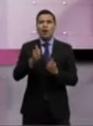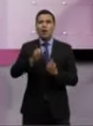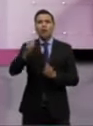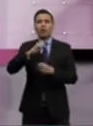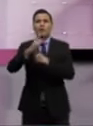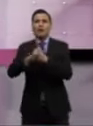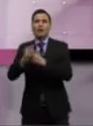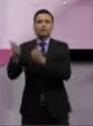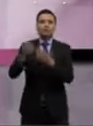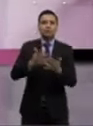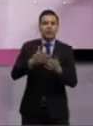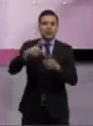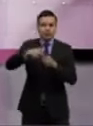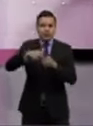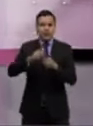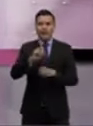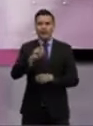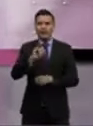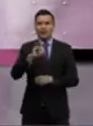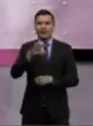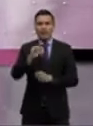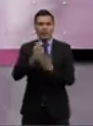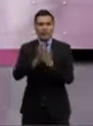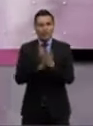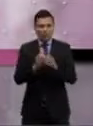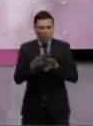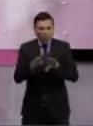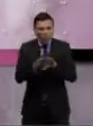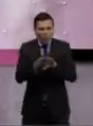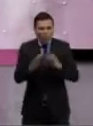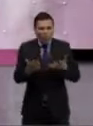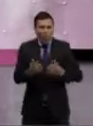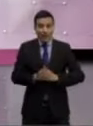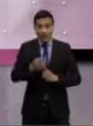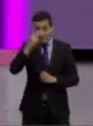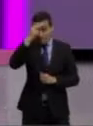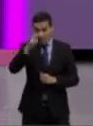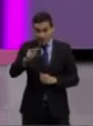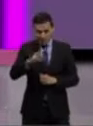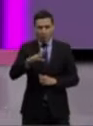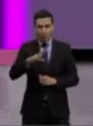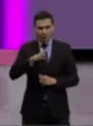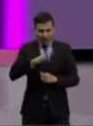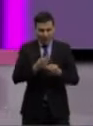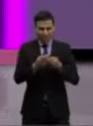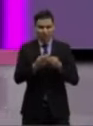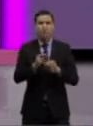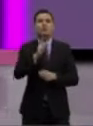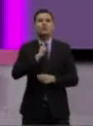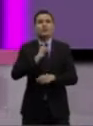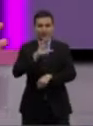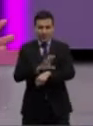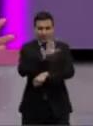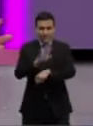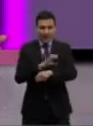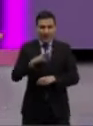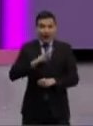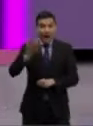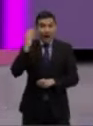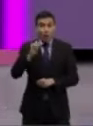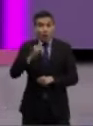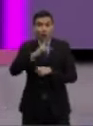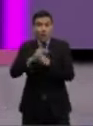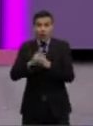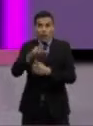es posible que si somos un país potencia en energéticos, en petróleo, estábamos comprando diésel